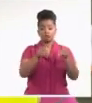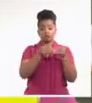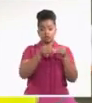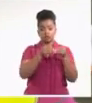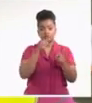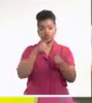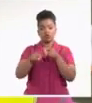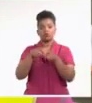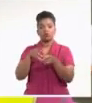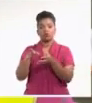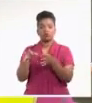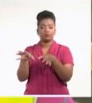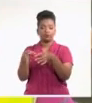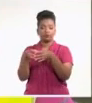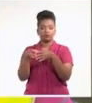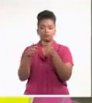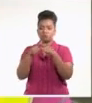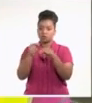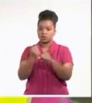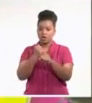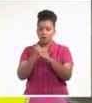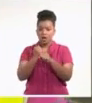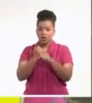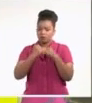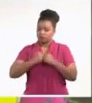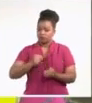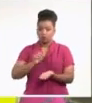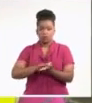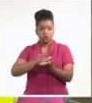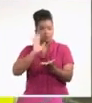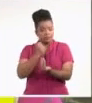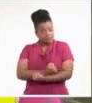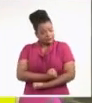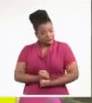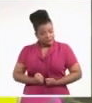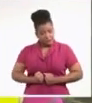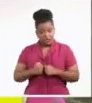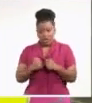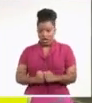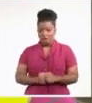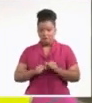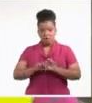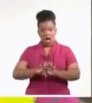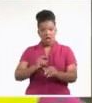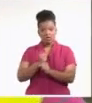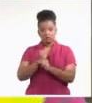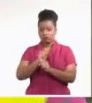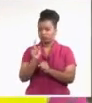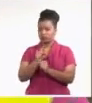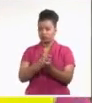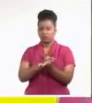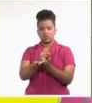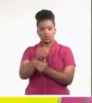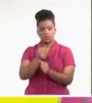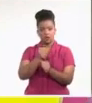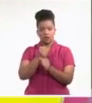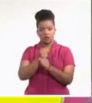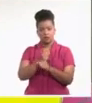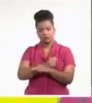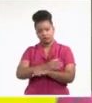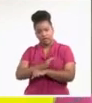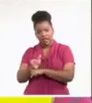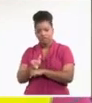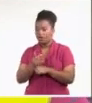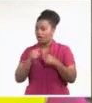Y sin embargo, los trabajadores tienen un alto compromiso y no detienen las operaciones. Si hay que quedarse hasta más tarde, se